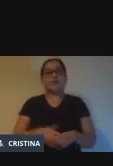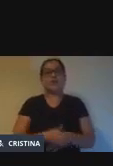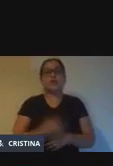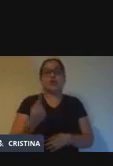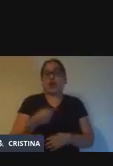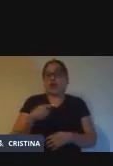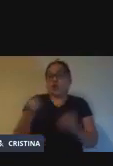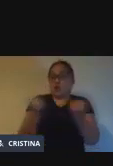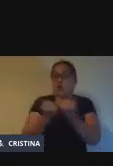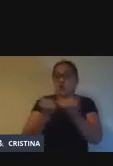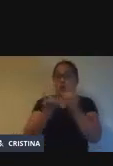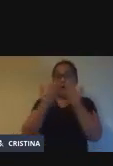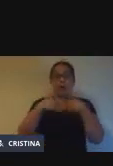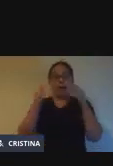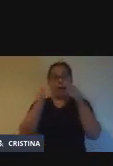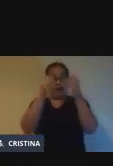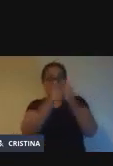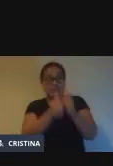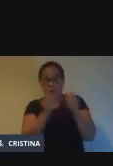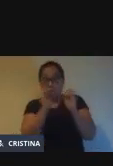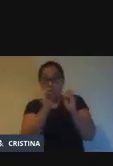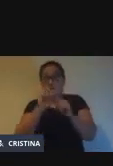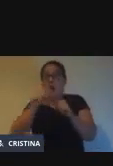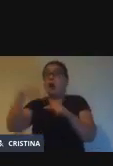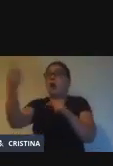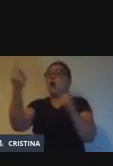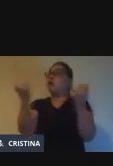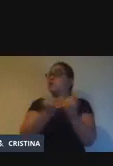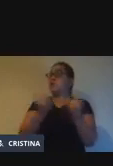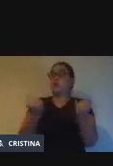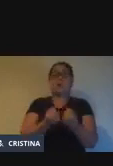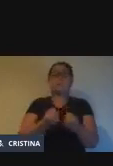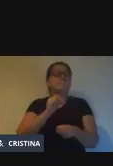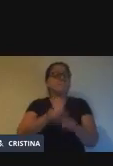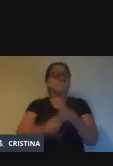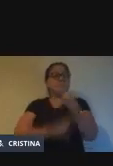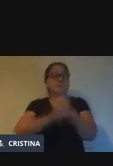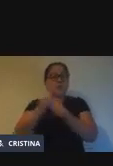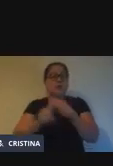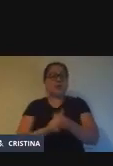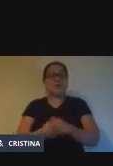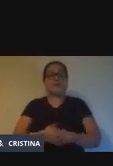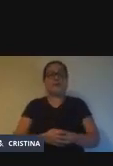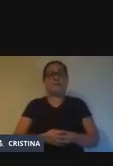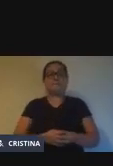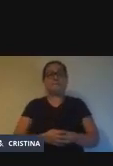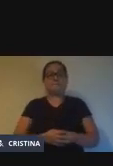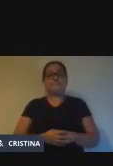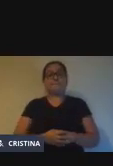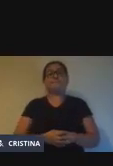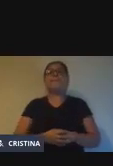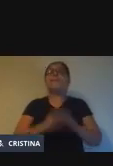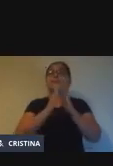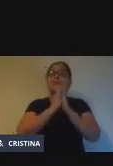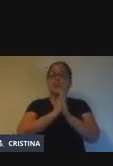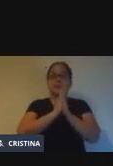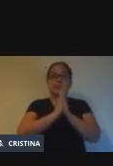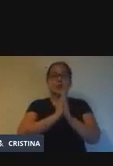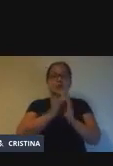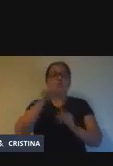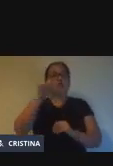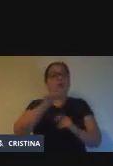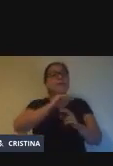oigan. Gracias, maestra Anita, por estar aquí con nosotros. No dejen de ir a bailar zumba, por favor. Es